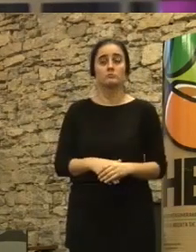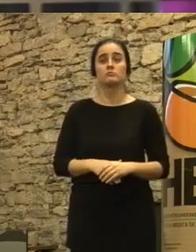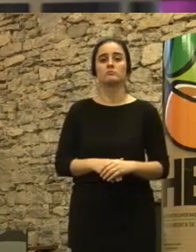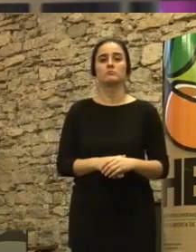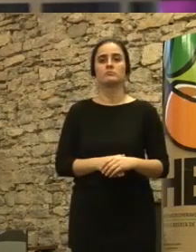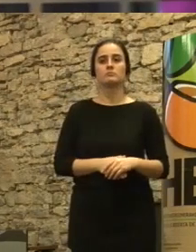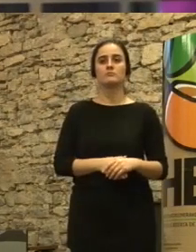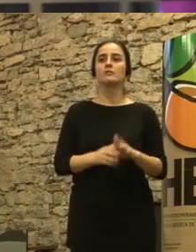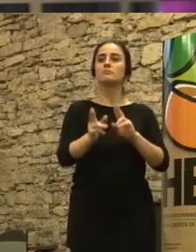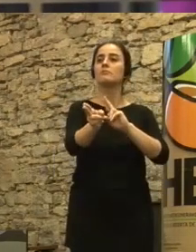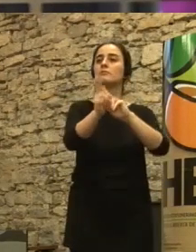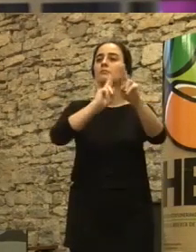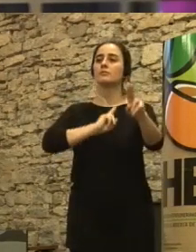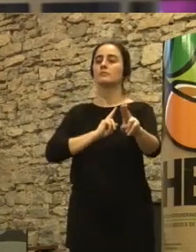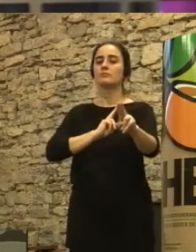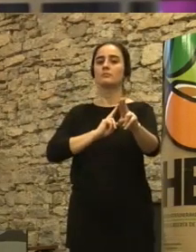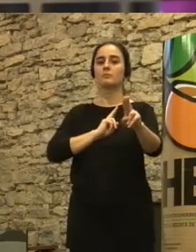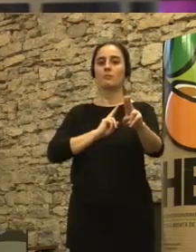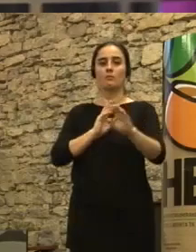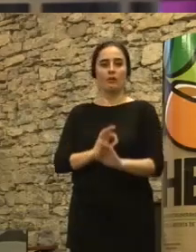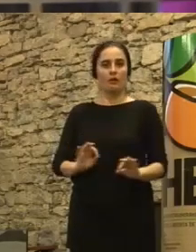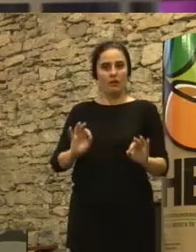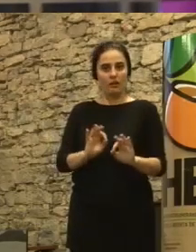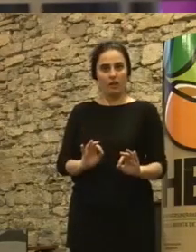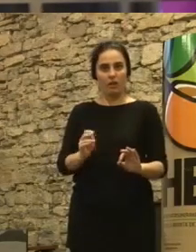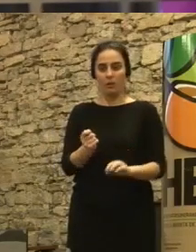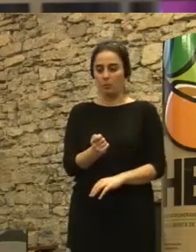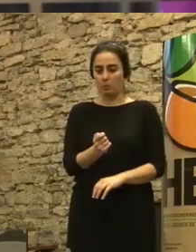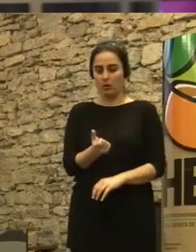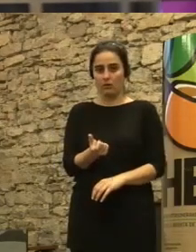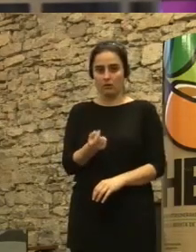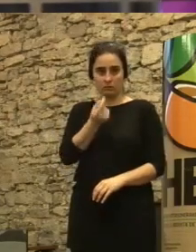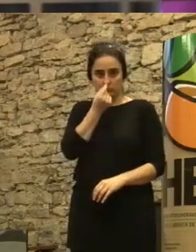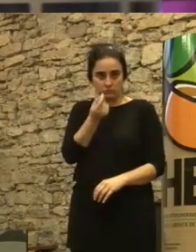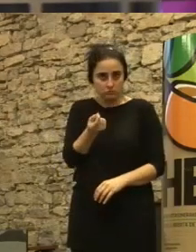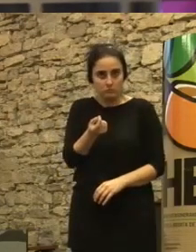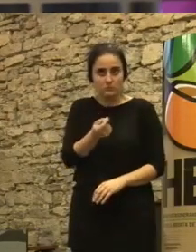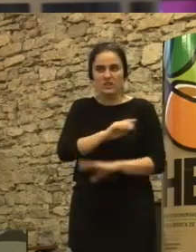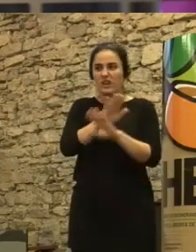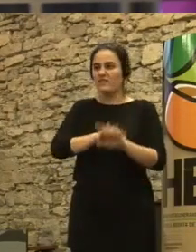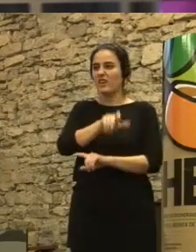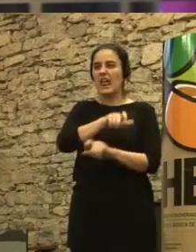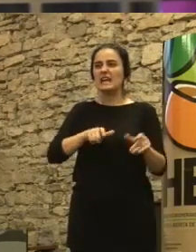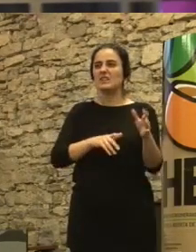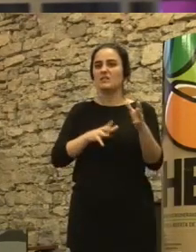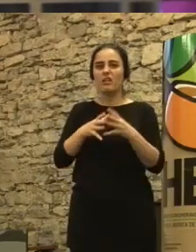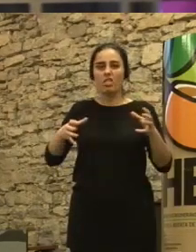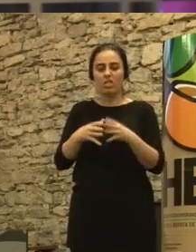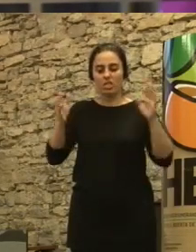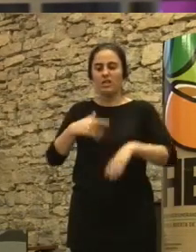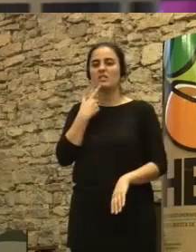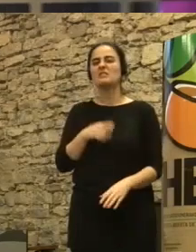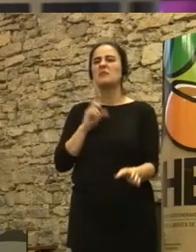la contestación es nada, o poco, o casi nada, pues al final la gente se desanima y dice, ¿para qué voy a